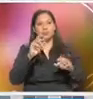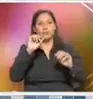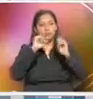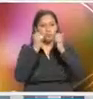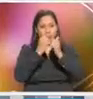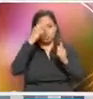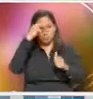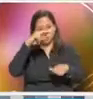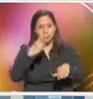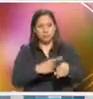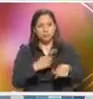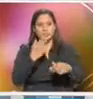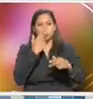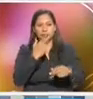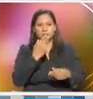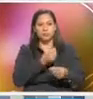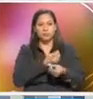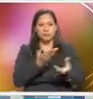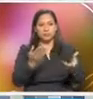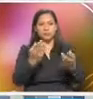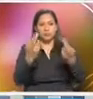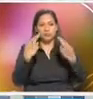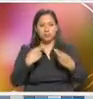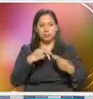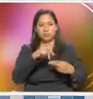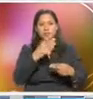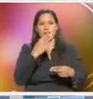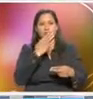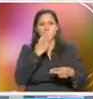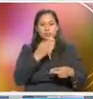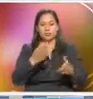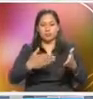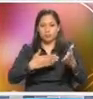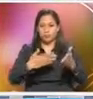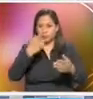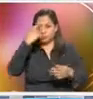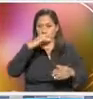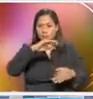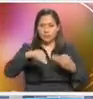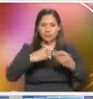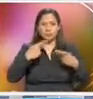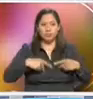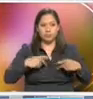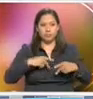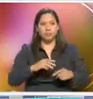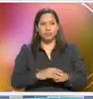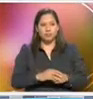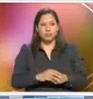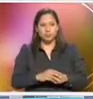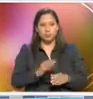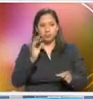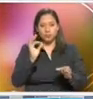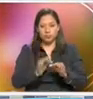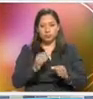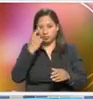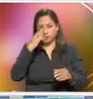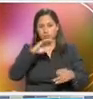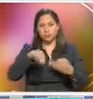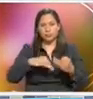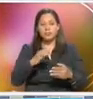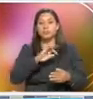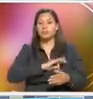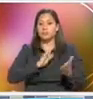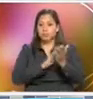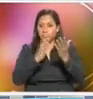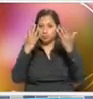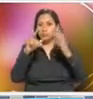Mexicana de Diabetes por compartirnos y regalarnos esta deliciosa receta para toda la gente, ¿verdad? Exacto, para todos. Oye,